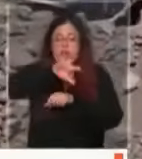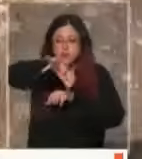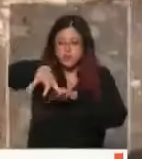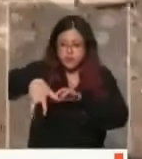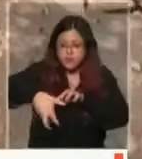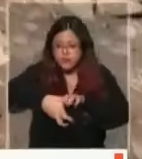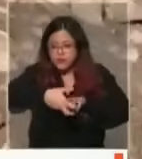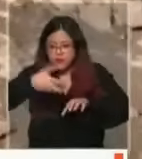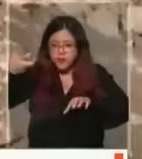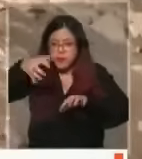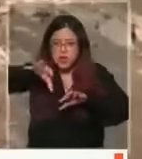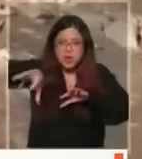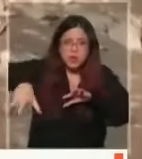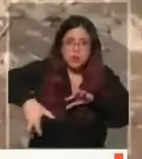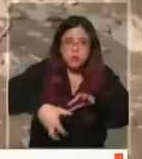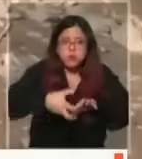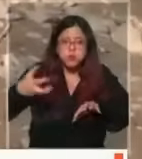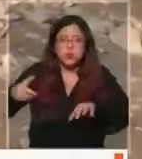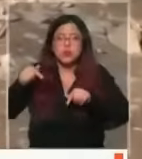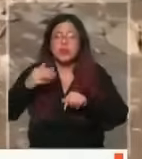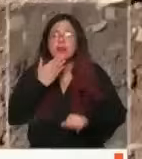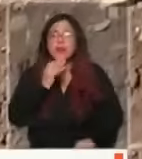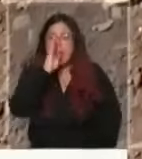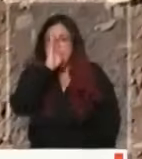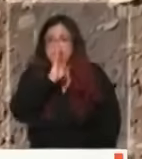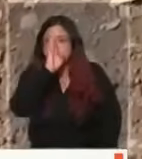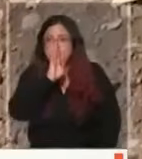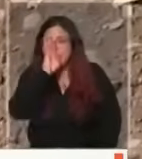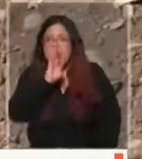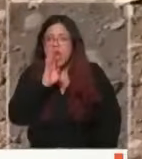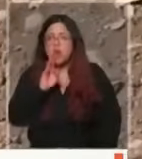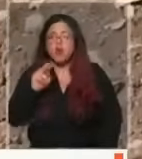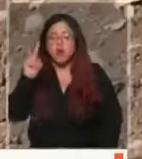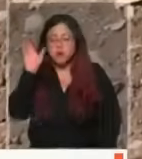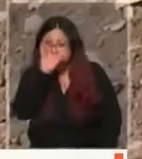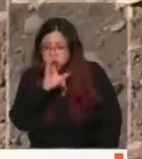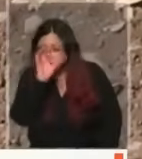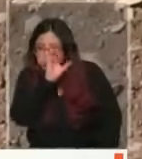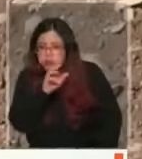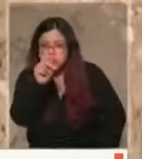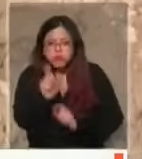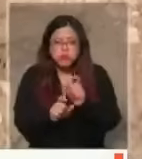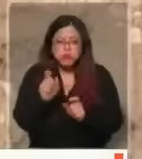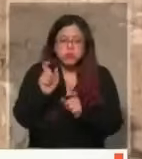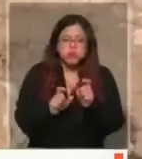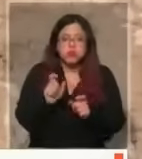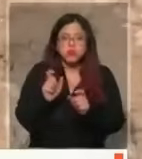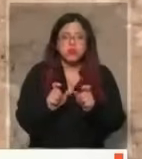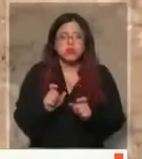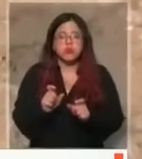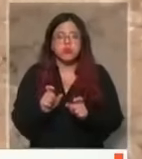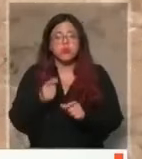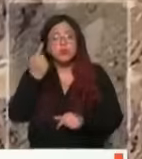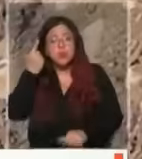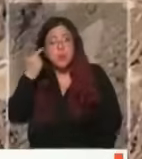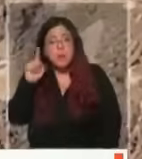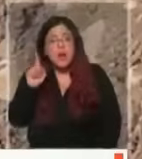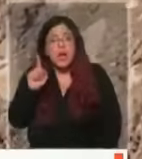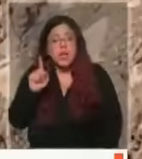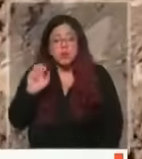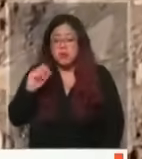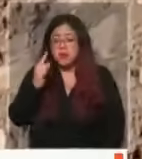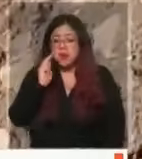pesada y se llevaron al lugar perros entrenados en la búsqueda de rastros orgánicos. Pero al principio no